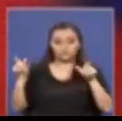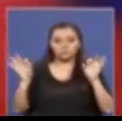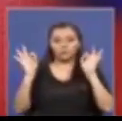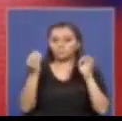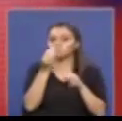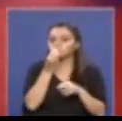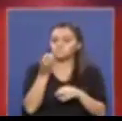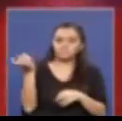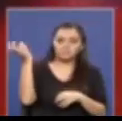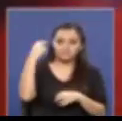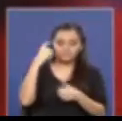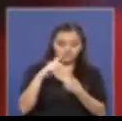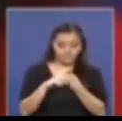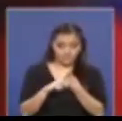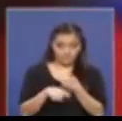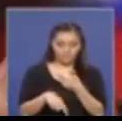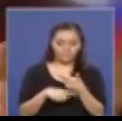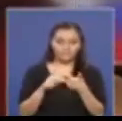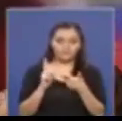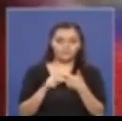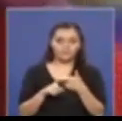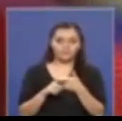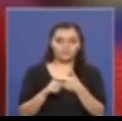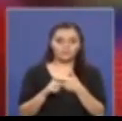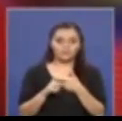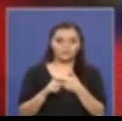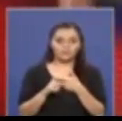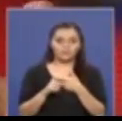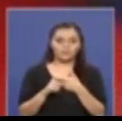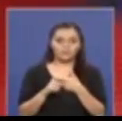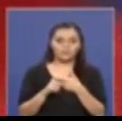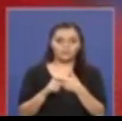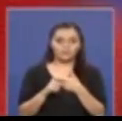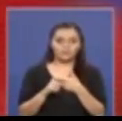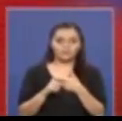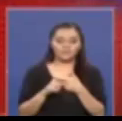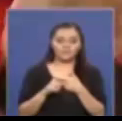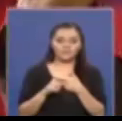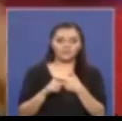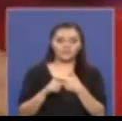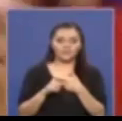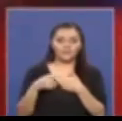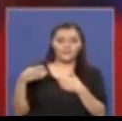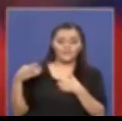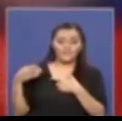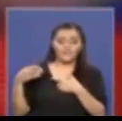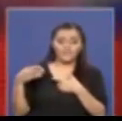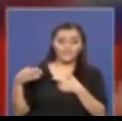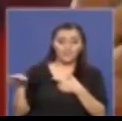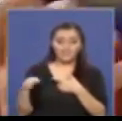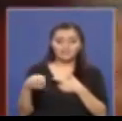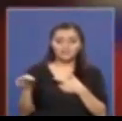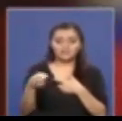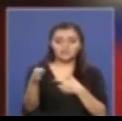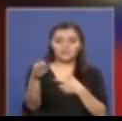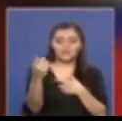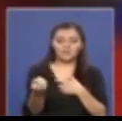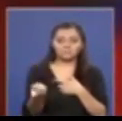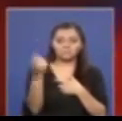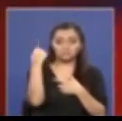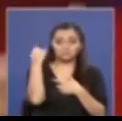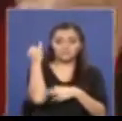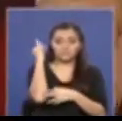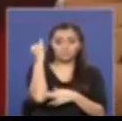carga. No afecta, no existe para la pesca en general. De hecho, tenemos pesca industrial, gran